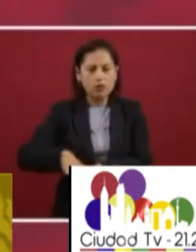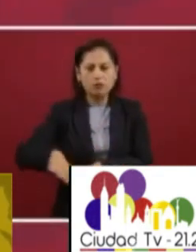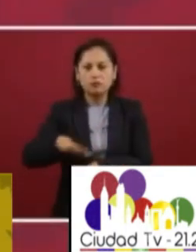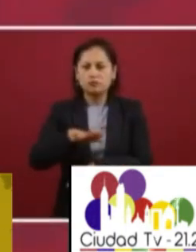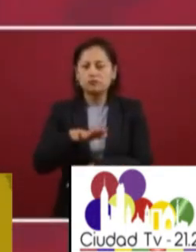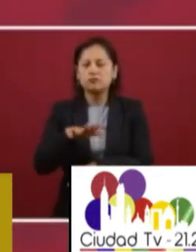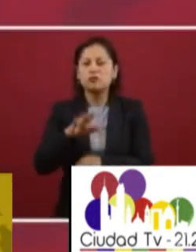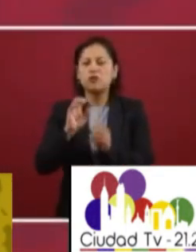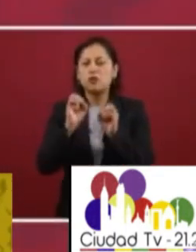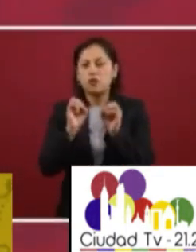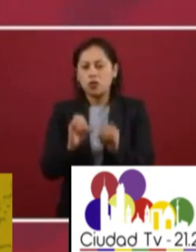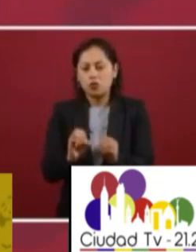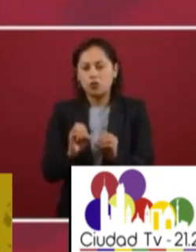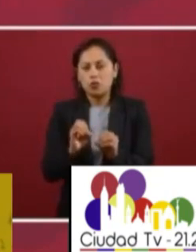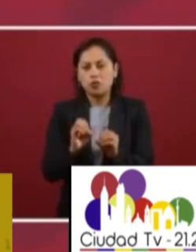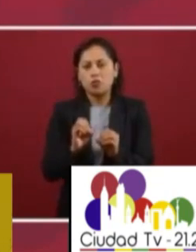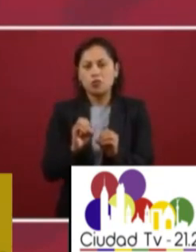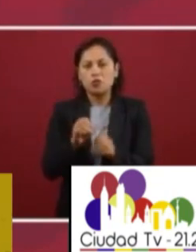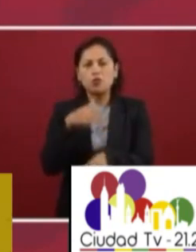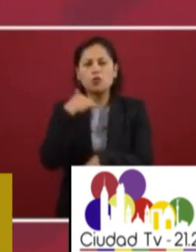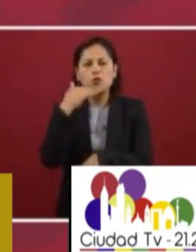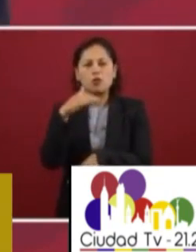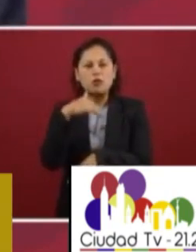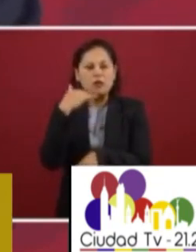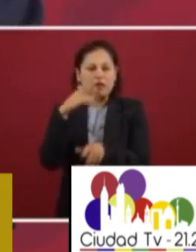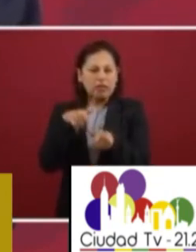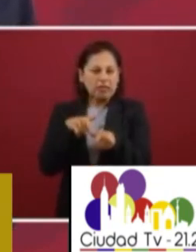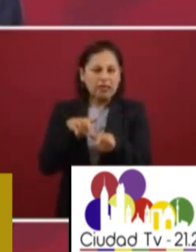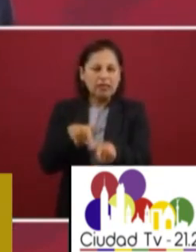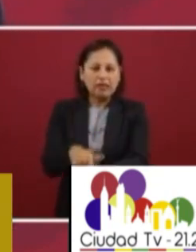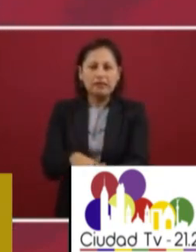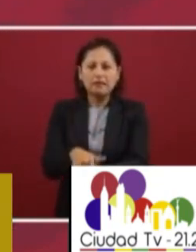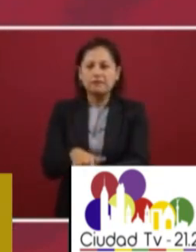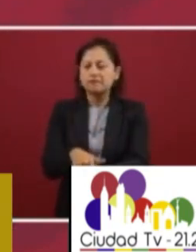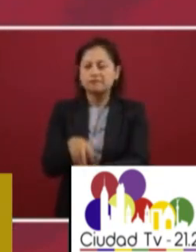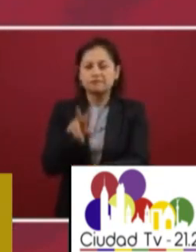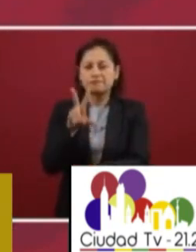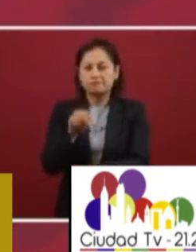y evitar que se siga contaminando este